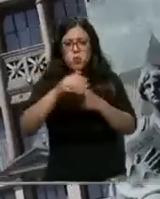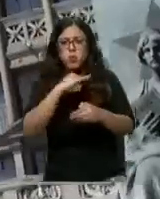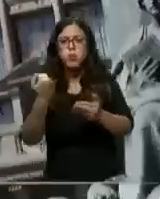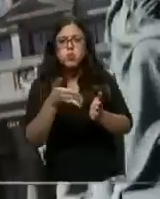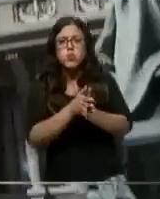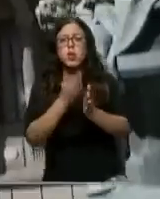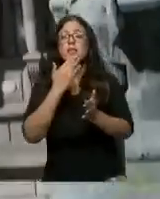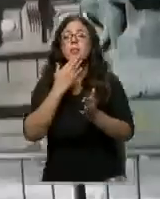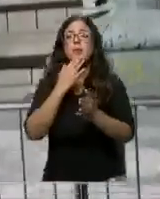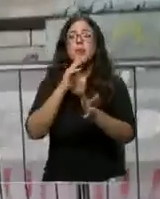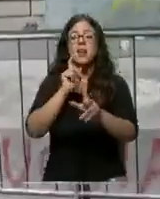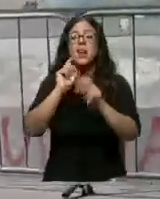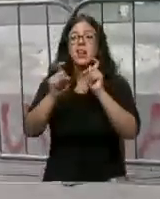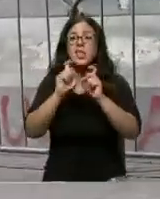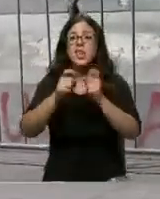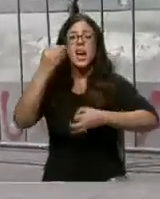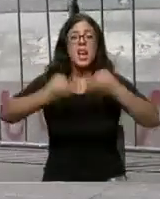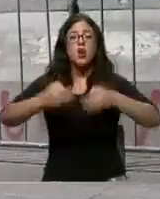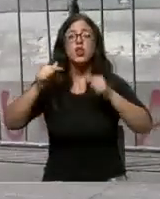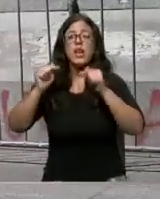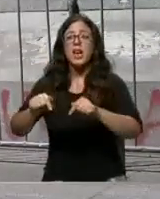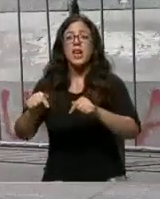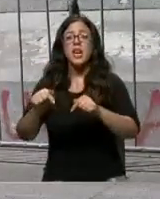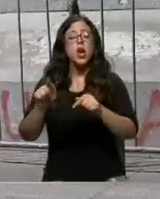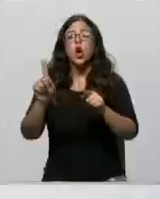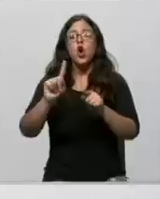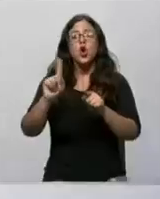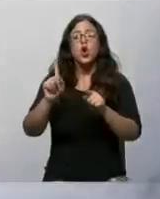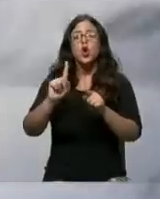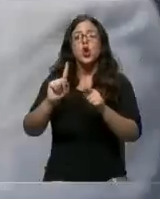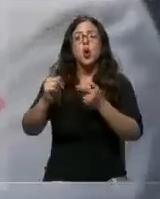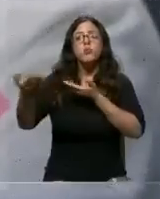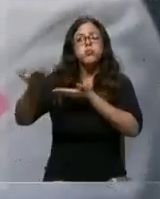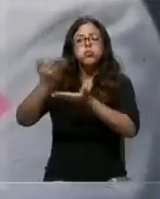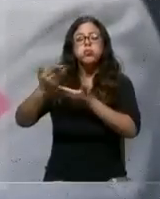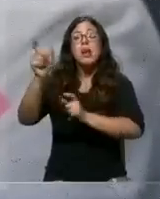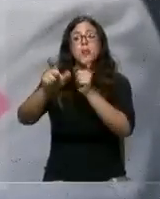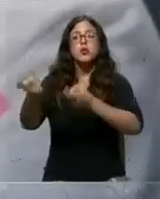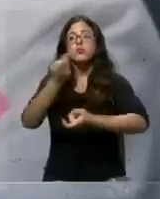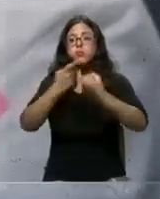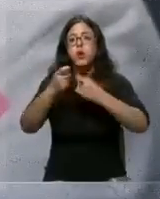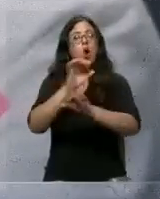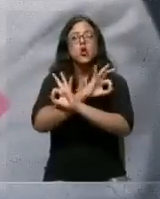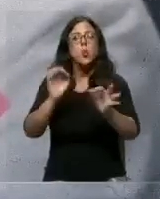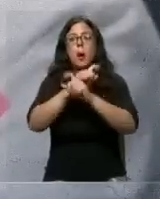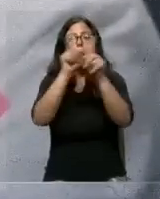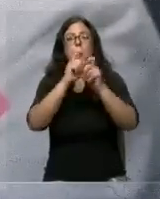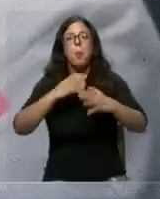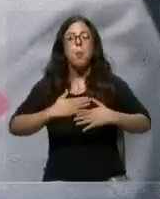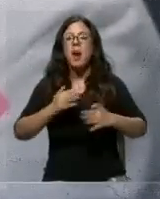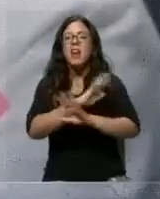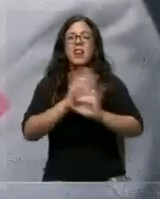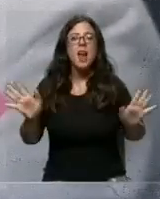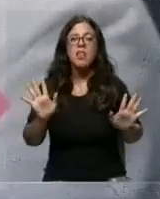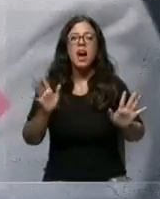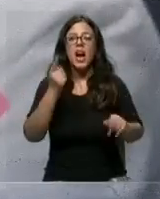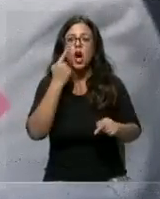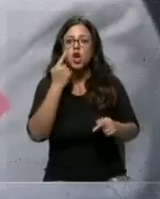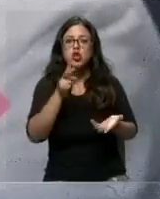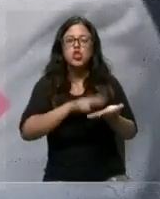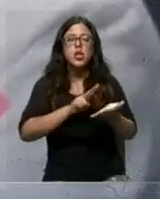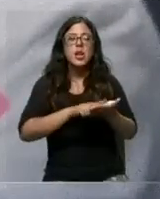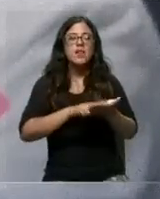Incluso acusa a la justicia de no haber escuchado su versión. Quienes me han juzgado jamás me han interrogado ni se han interesado en conocer la